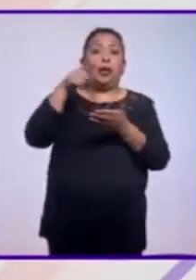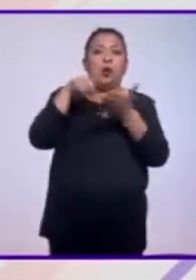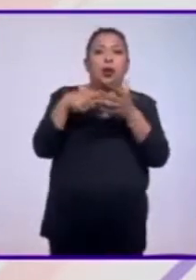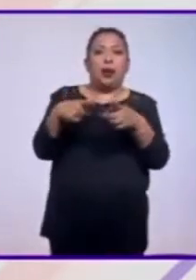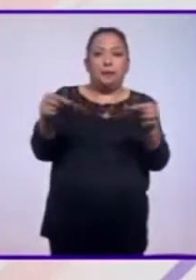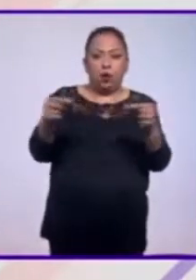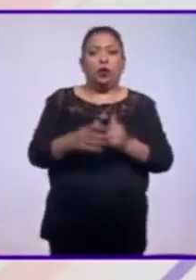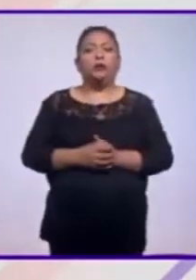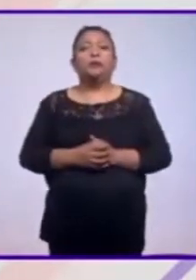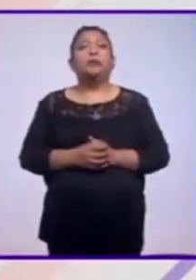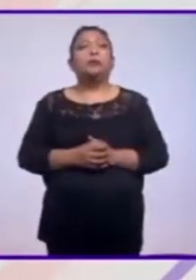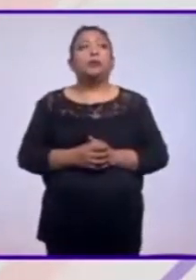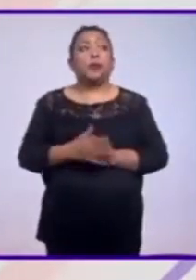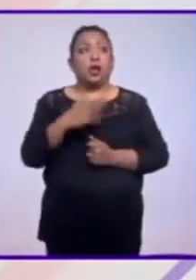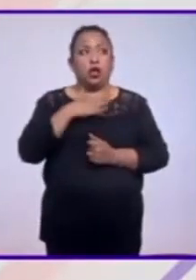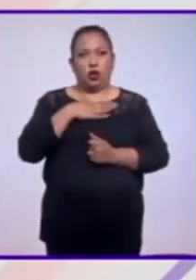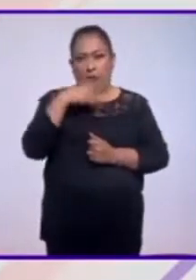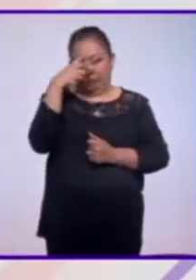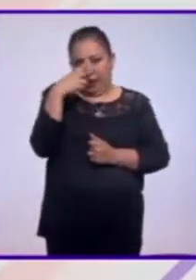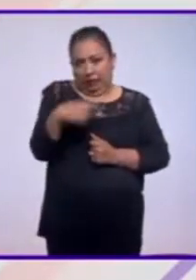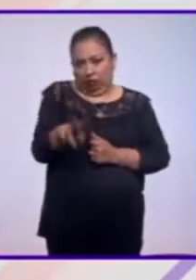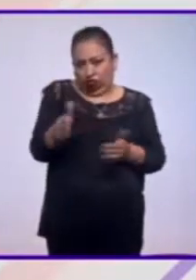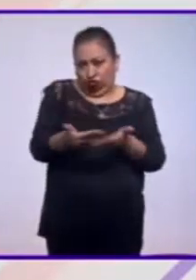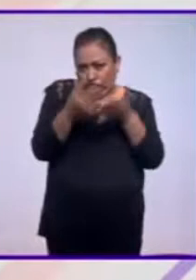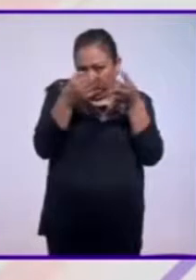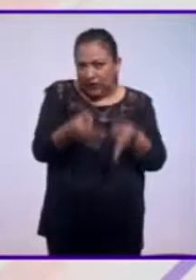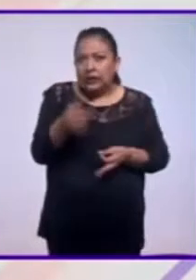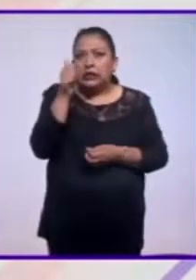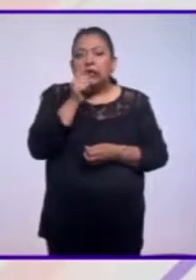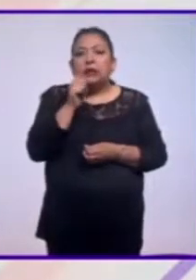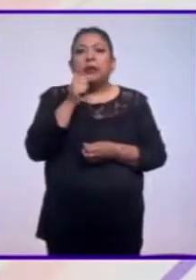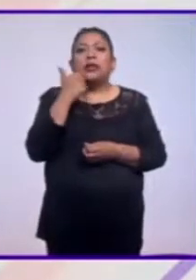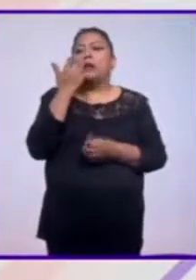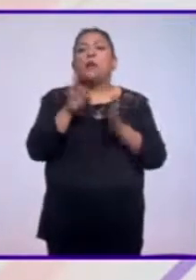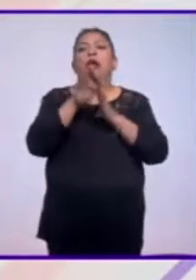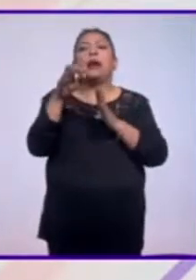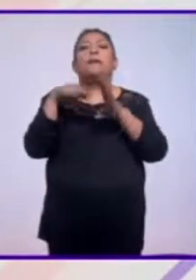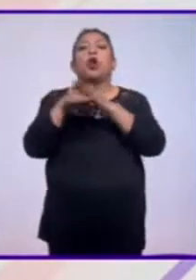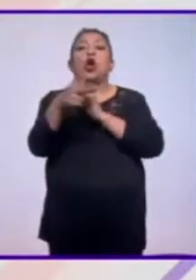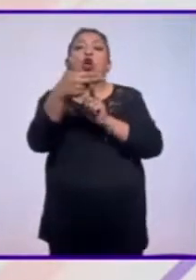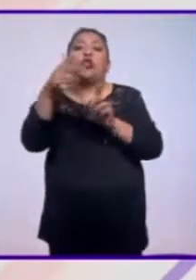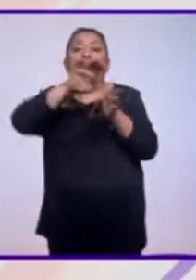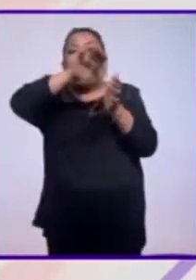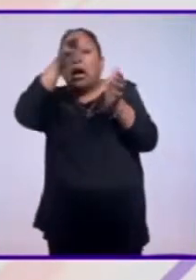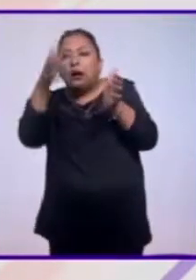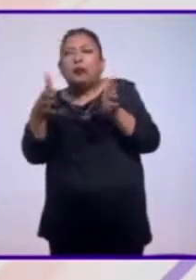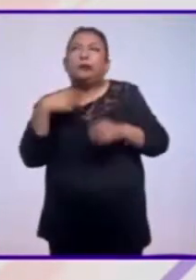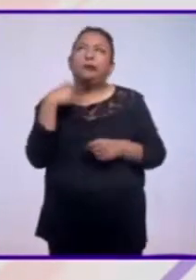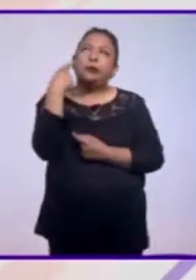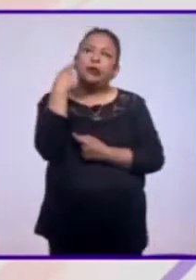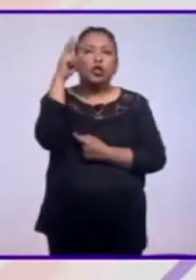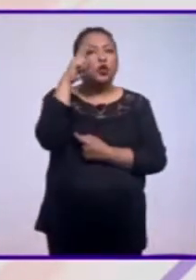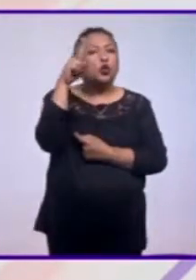Japón. Yo como mexicano siempre tuve la inquietud de, si me hospedaba en un hotel cápsula, ¿qué sería, cuáles serían los sueños que yo